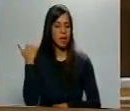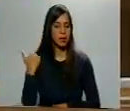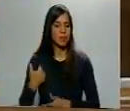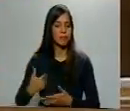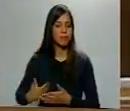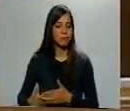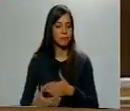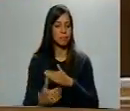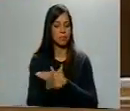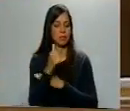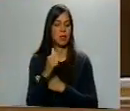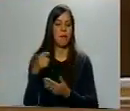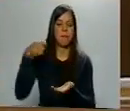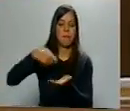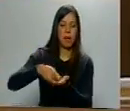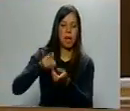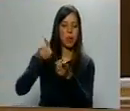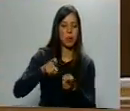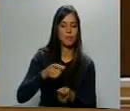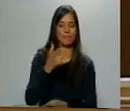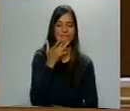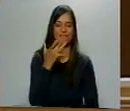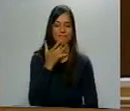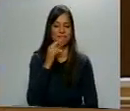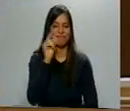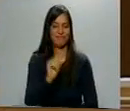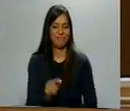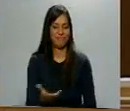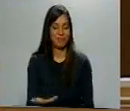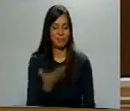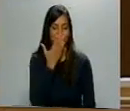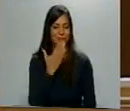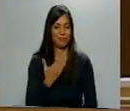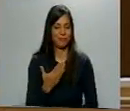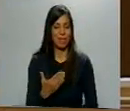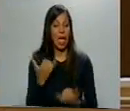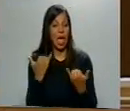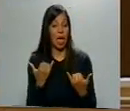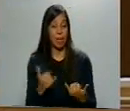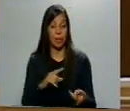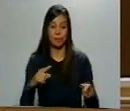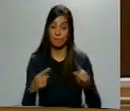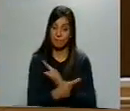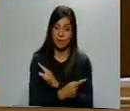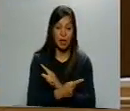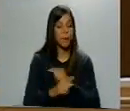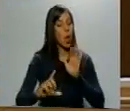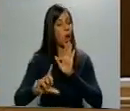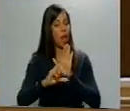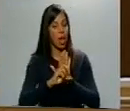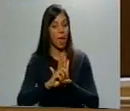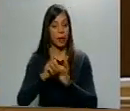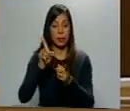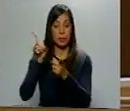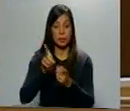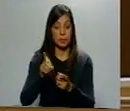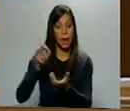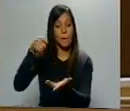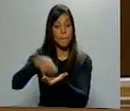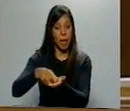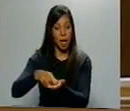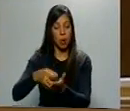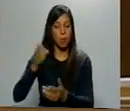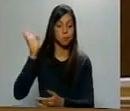lo irrisorio de las multas pecuniarias. A través de esta ley se permite actualizar los mecanismos de